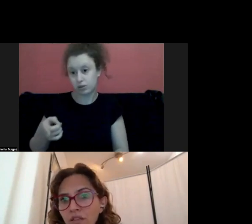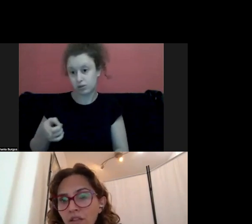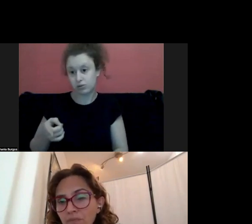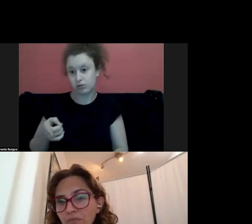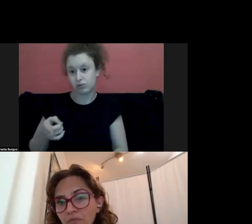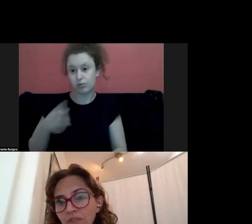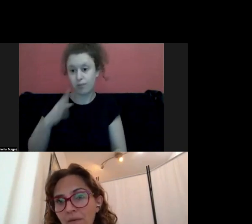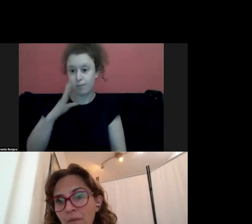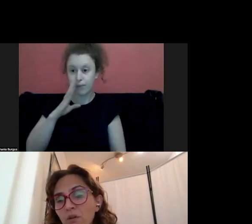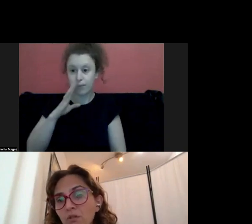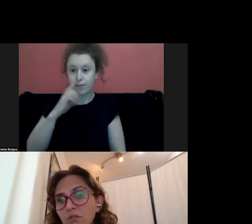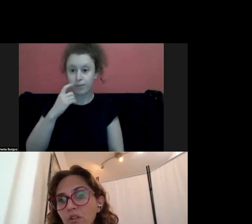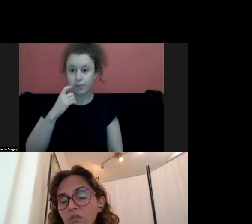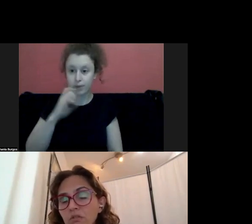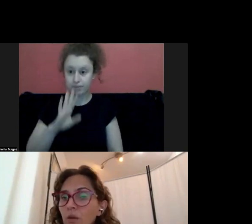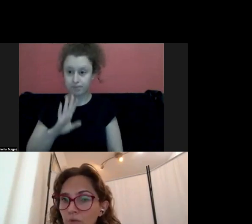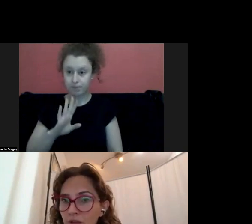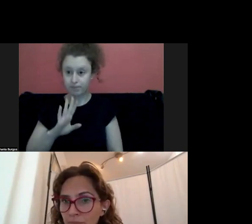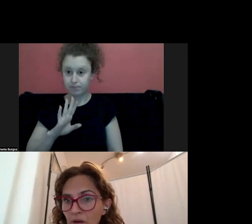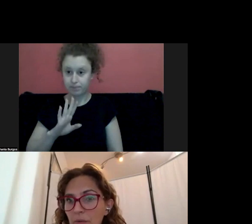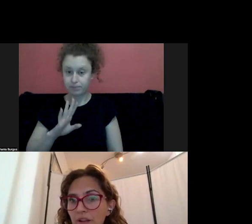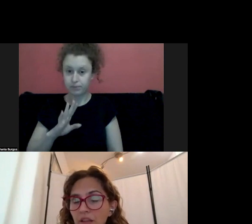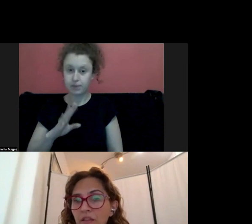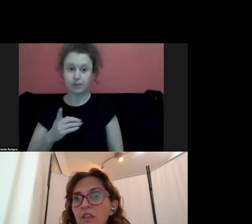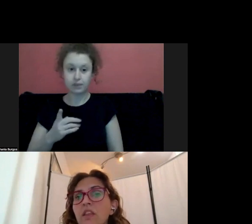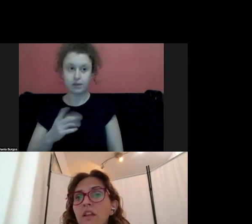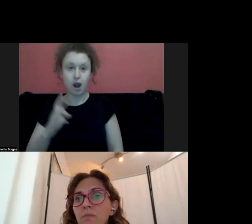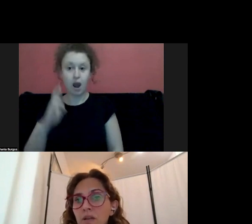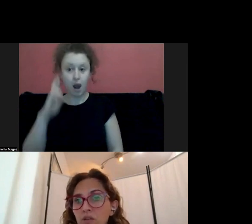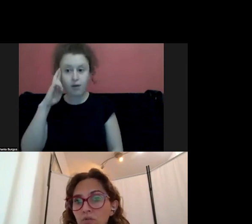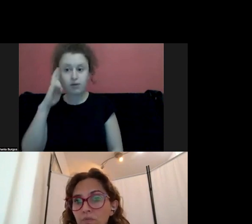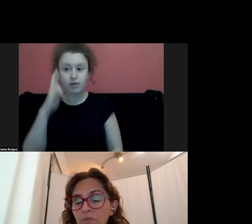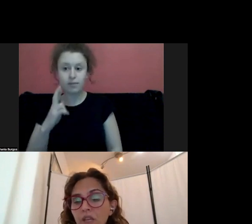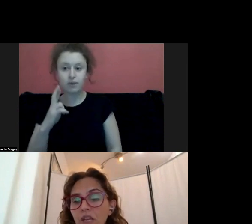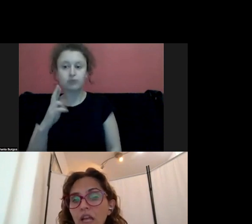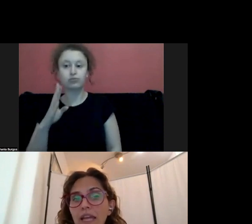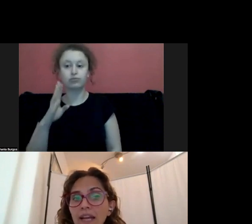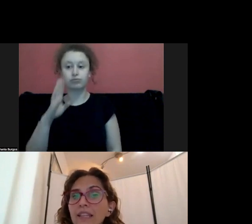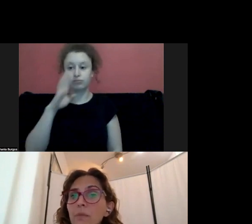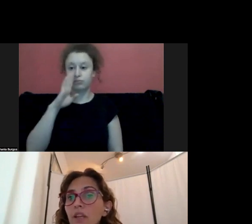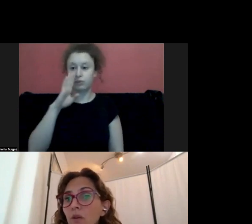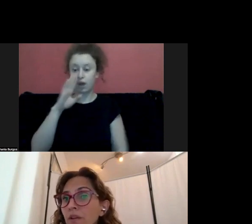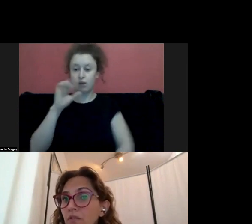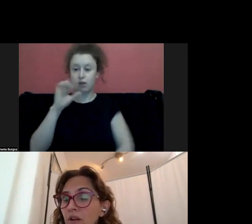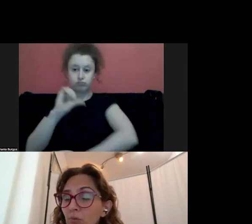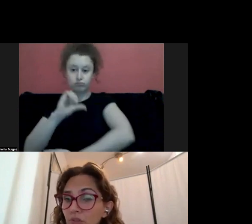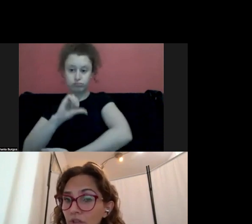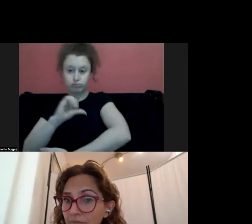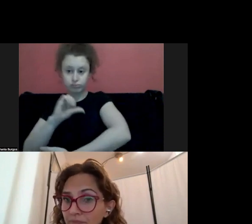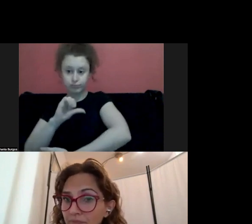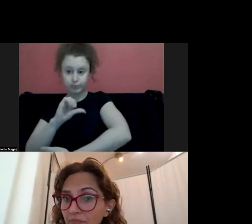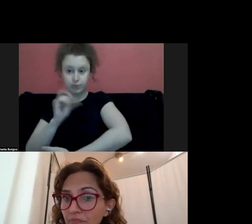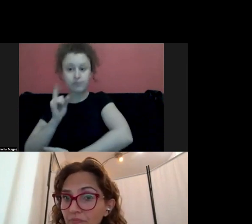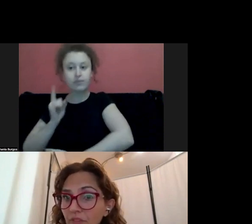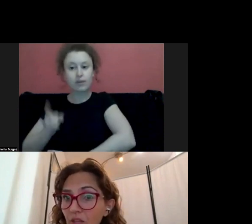que decide dar biberón, también para una madre que decide dar el pecho. Y aquí también quiero hacer un apunte sobre